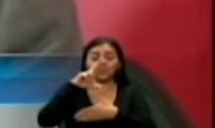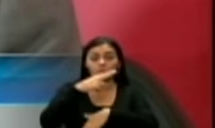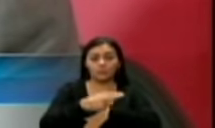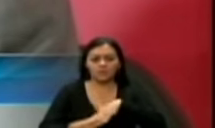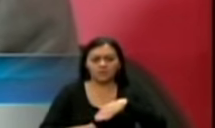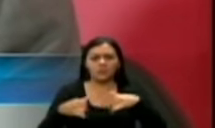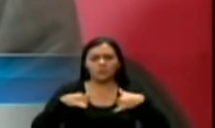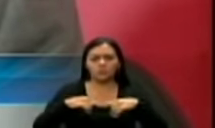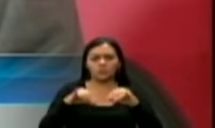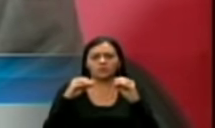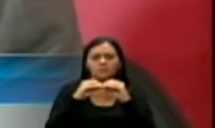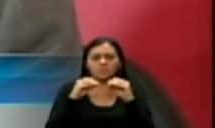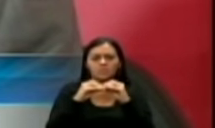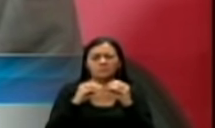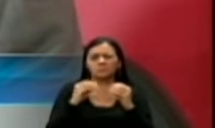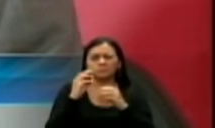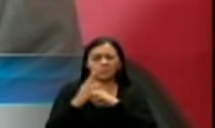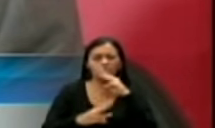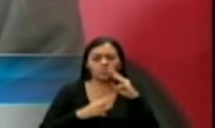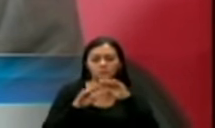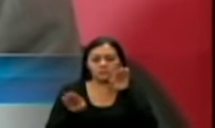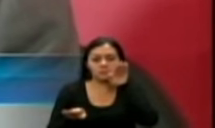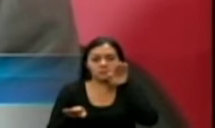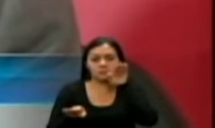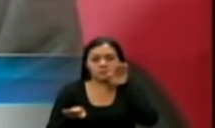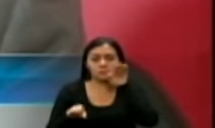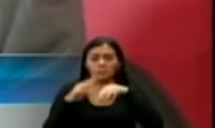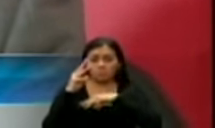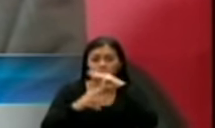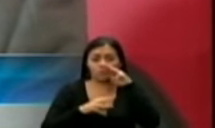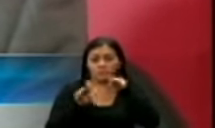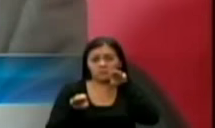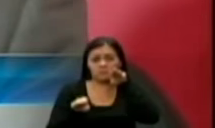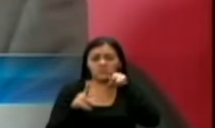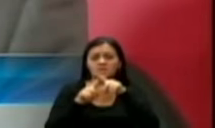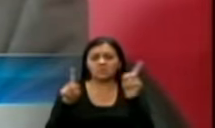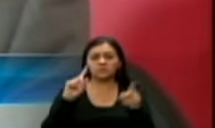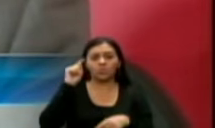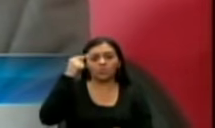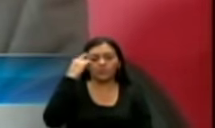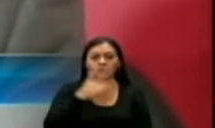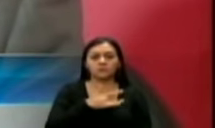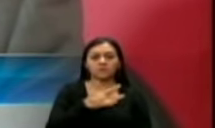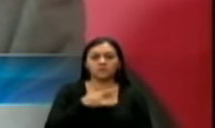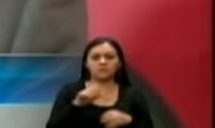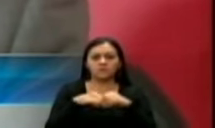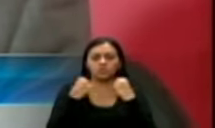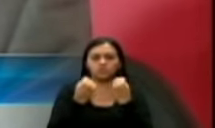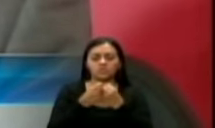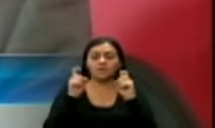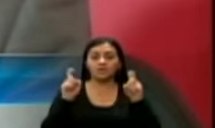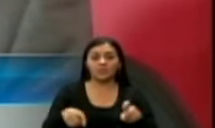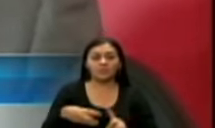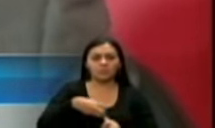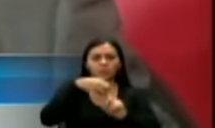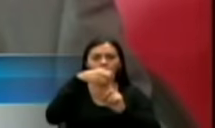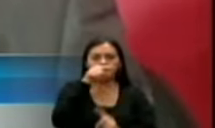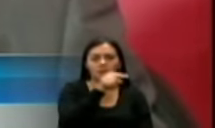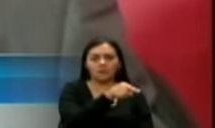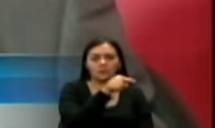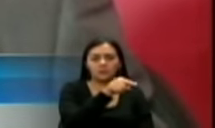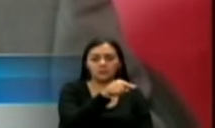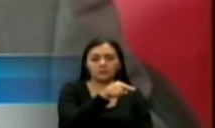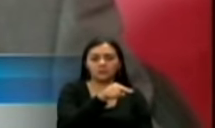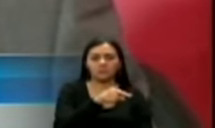el continente más desigual del mundo. Por lo tanto, un gobierno con sensibilidad social solo podría poner como prioridad no el